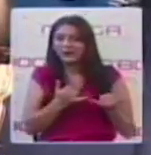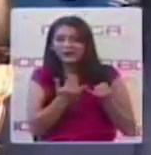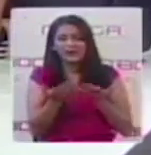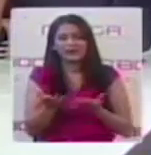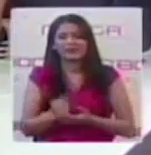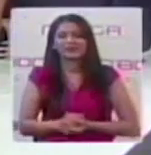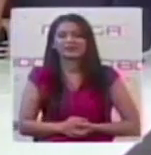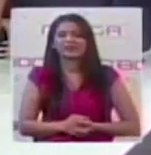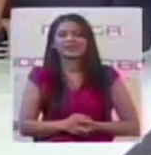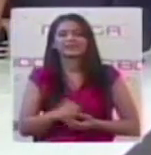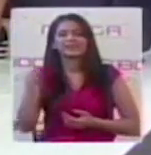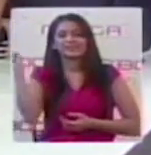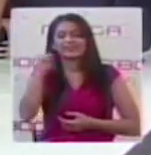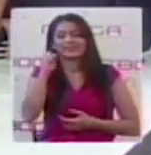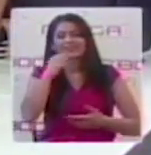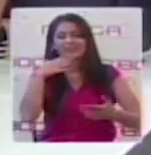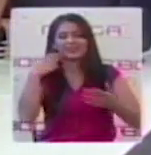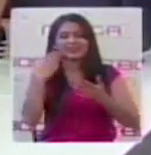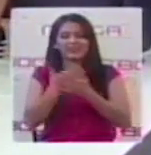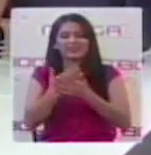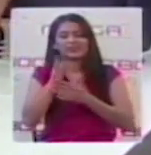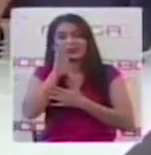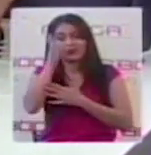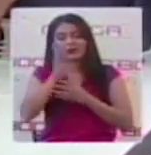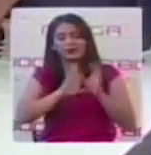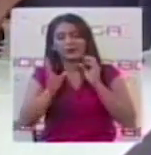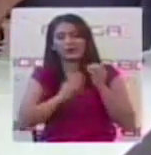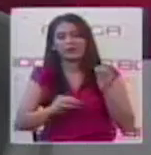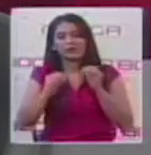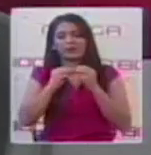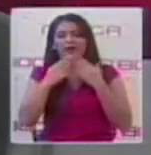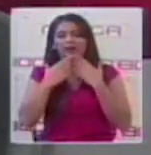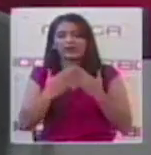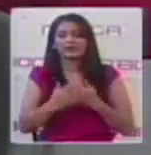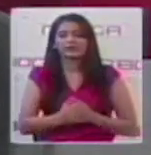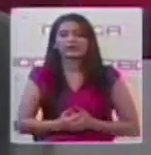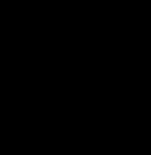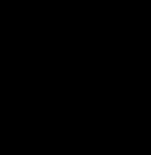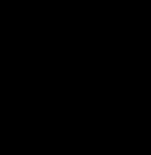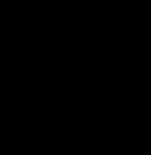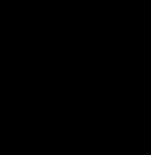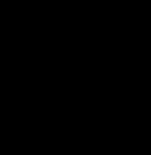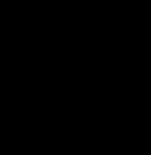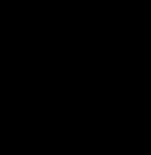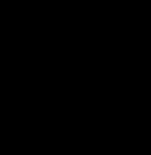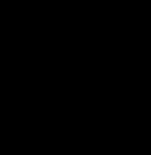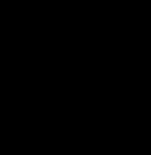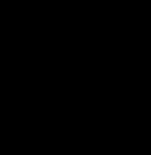conversaremos al respecto en un futuro si Dios lo permite. Gracias por acompañarnos y amigos televidentes, pues una recomendación importantísima.